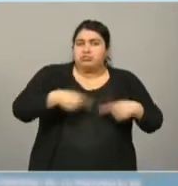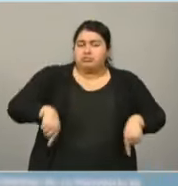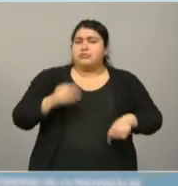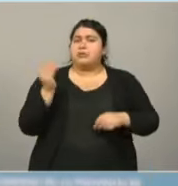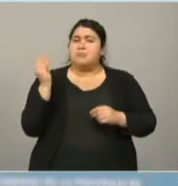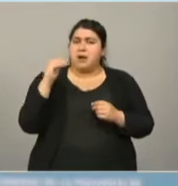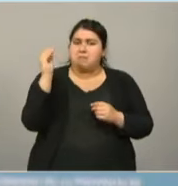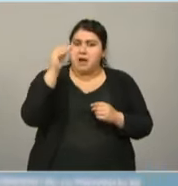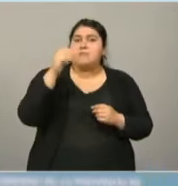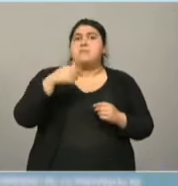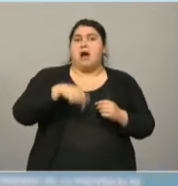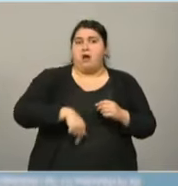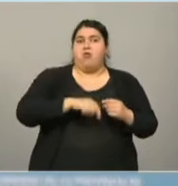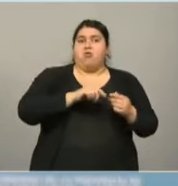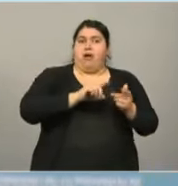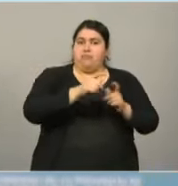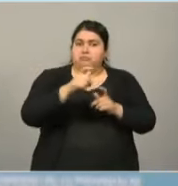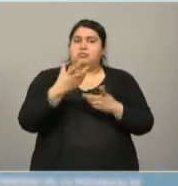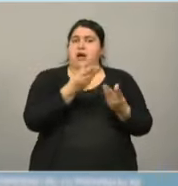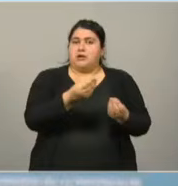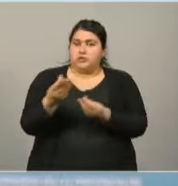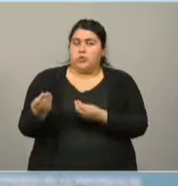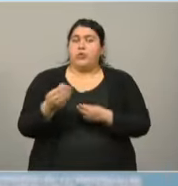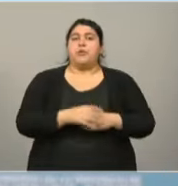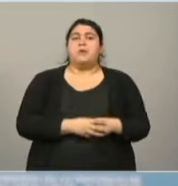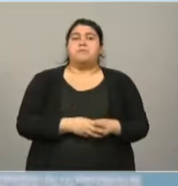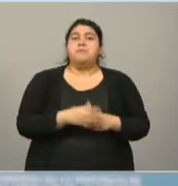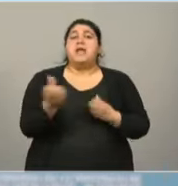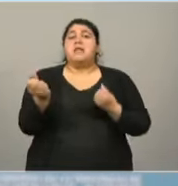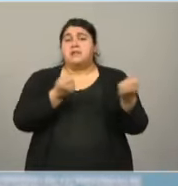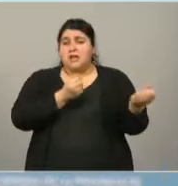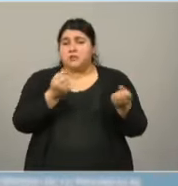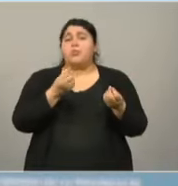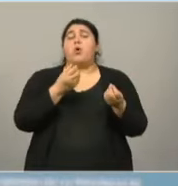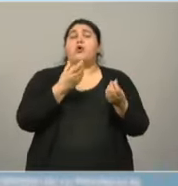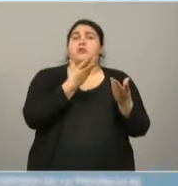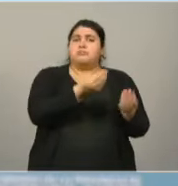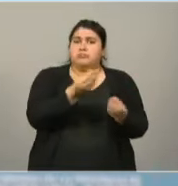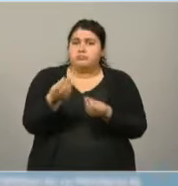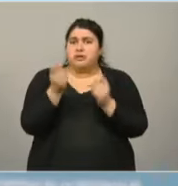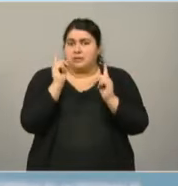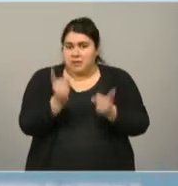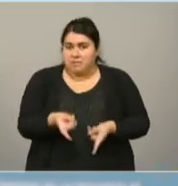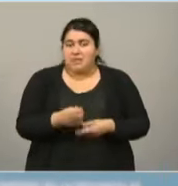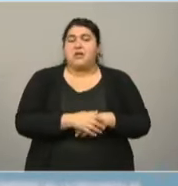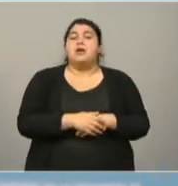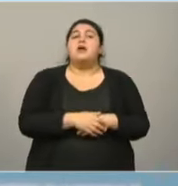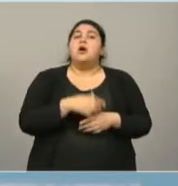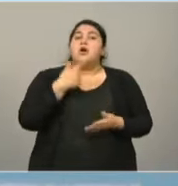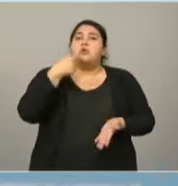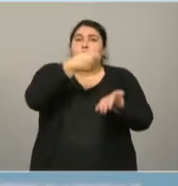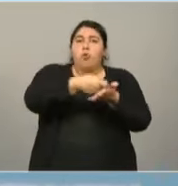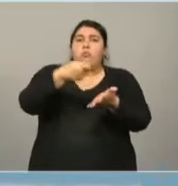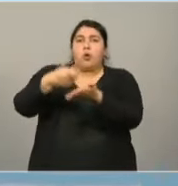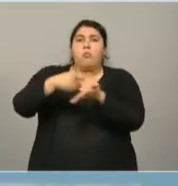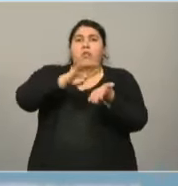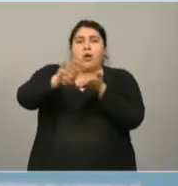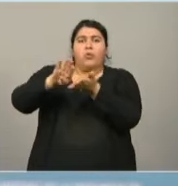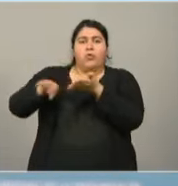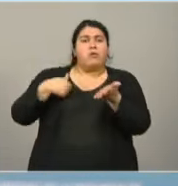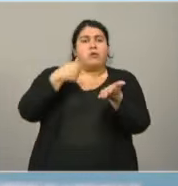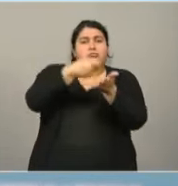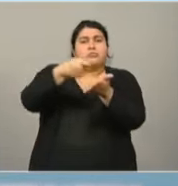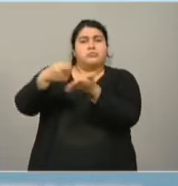mismo hemos hecho con transporte hemos podido cumplir con las obligaciones financieras que tiene la provincia y lo